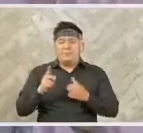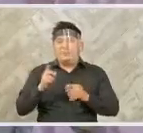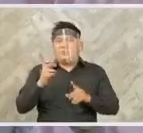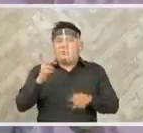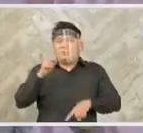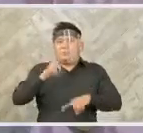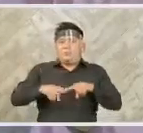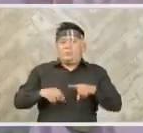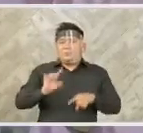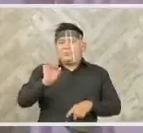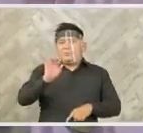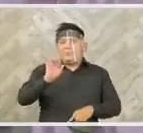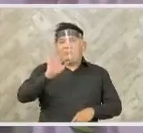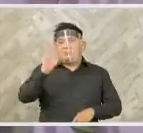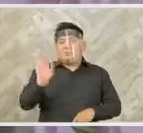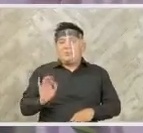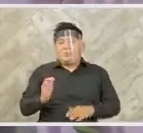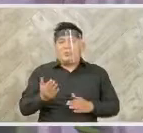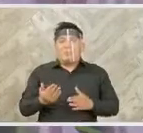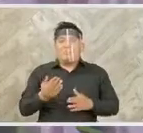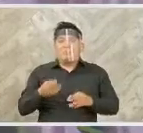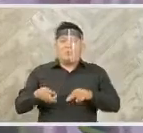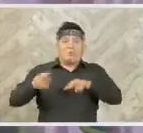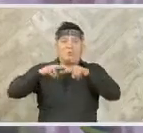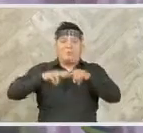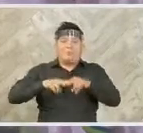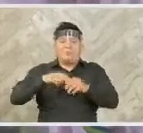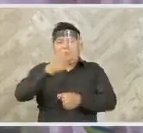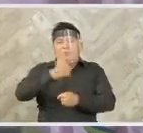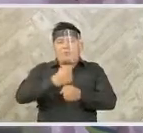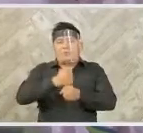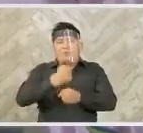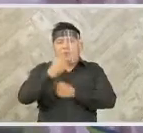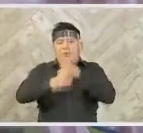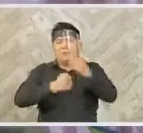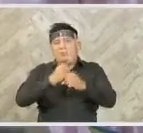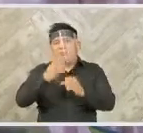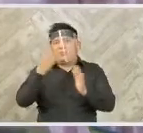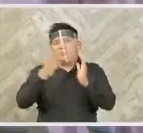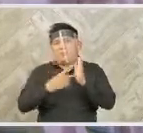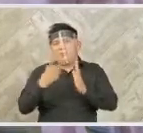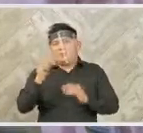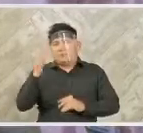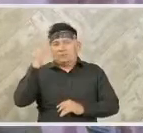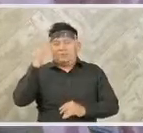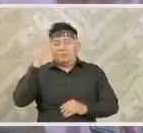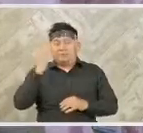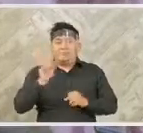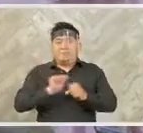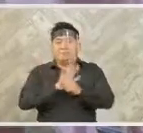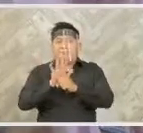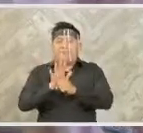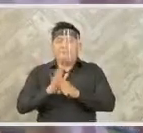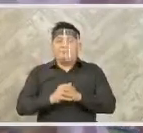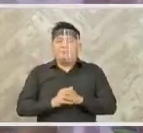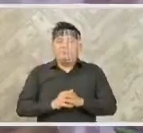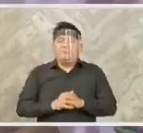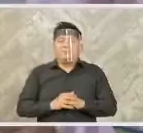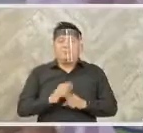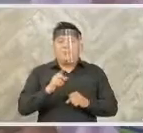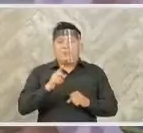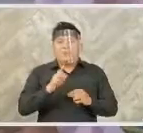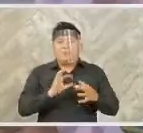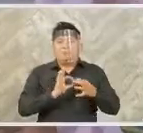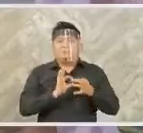del 15% de aumento de nuevo empleo en el 2020, obviamente por situaciones de la pandemia. Esa promoción se hizo de la